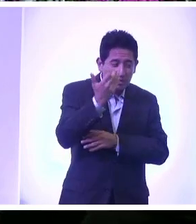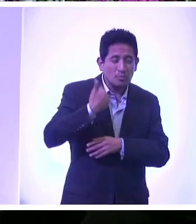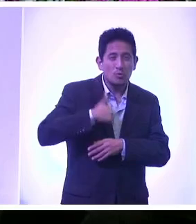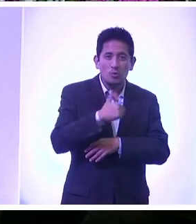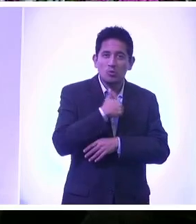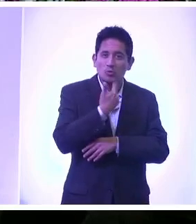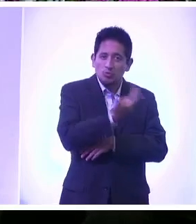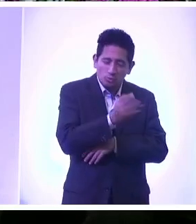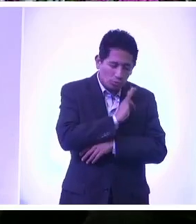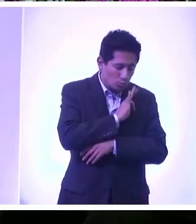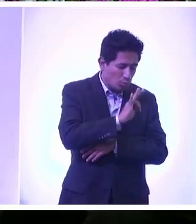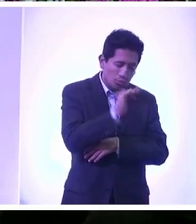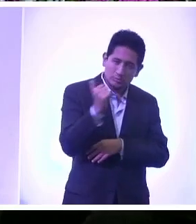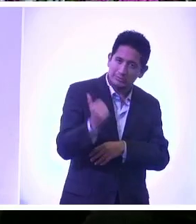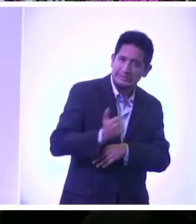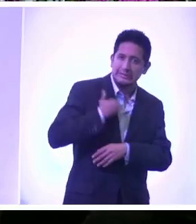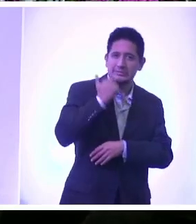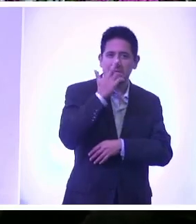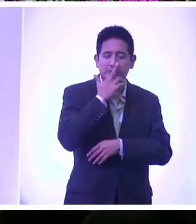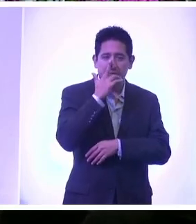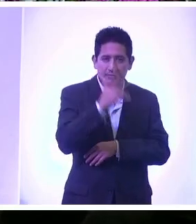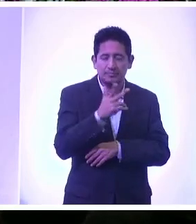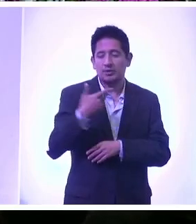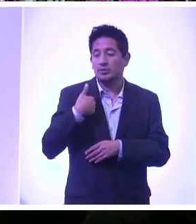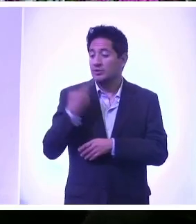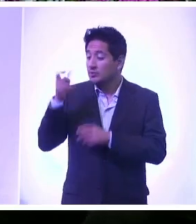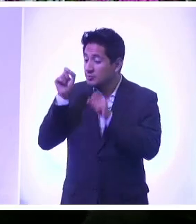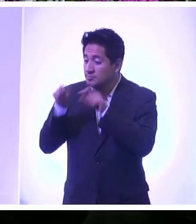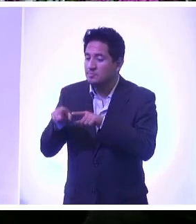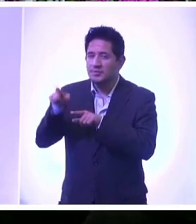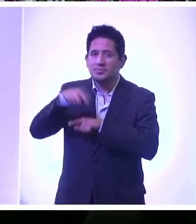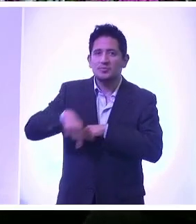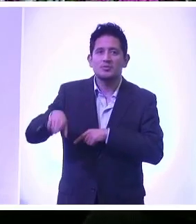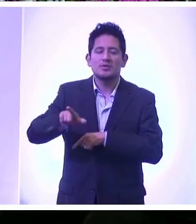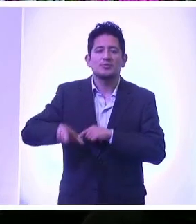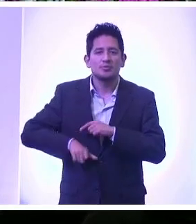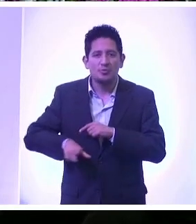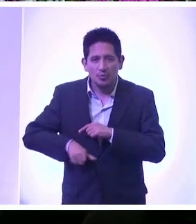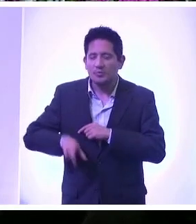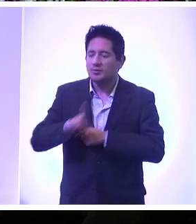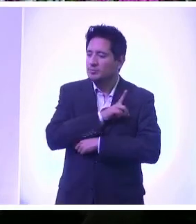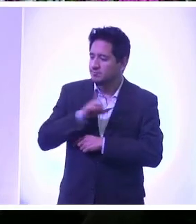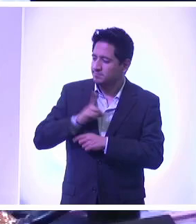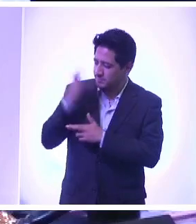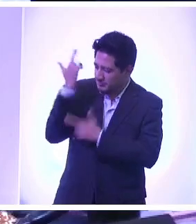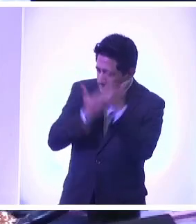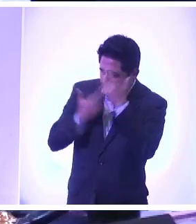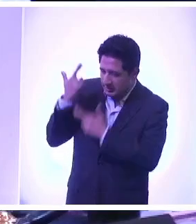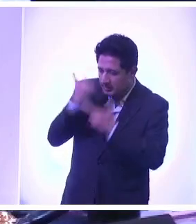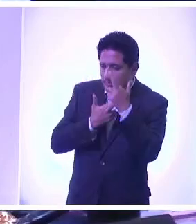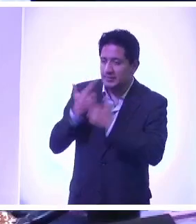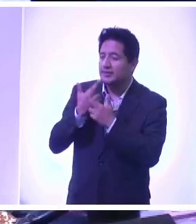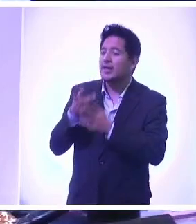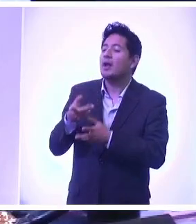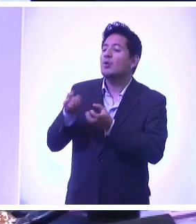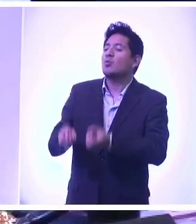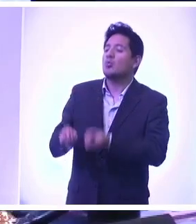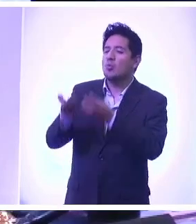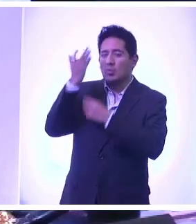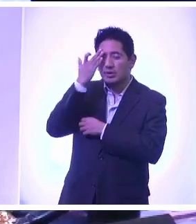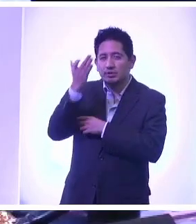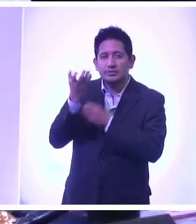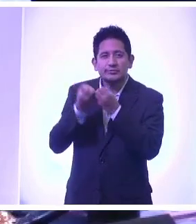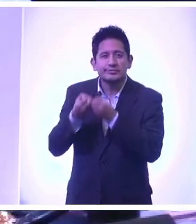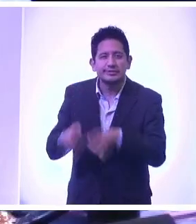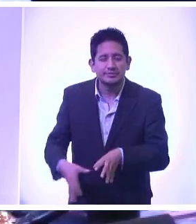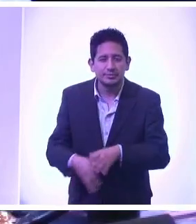los gobiernos lo que tienen que identificar es lo que están dejando de generar y el tiempo que están perdiendo Cómo se está traduciendo ese